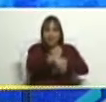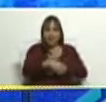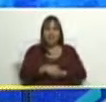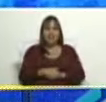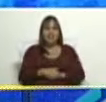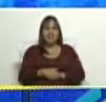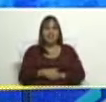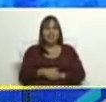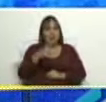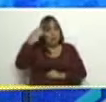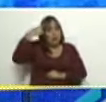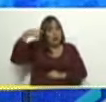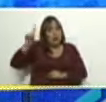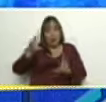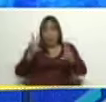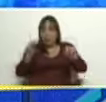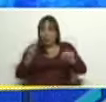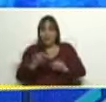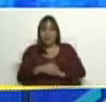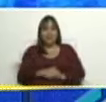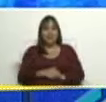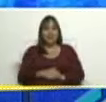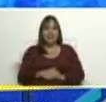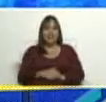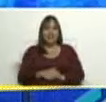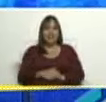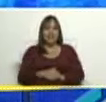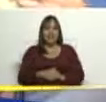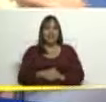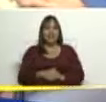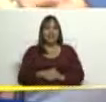No creo. Y por eso,